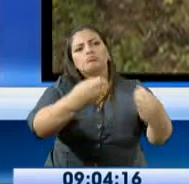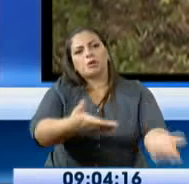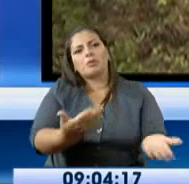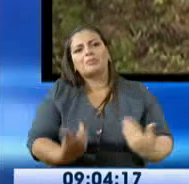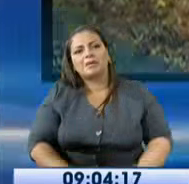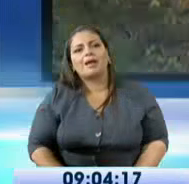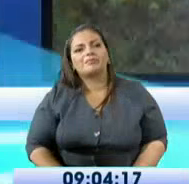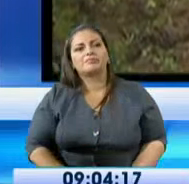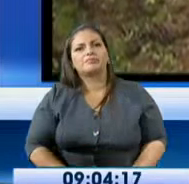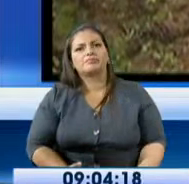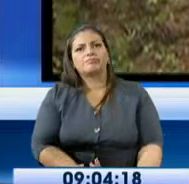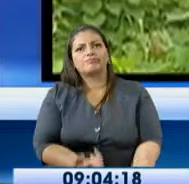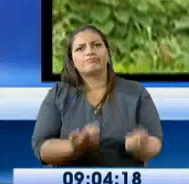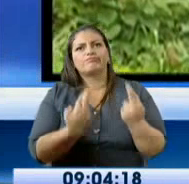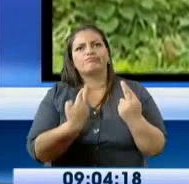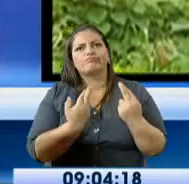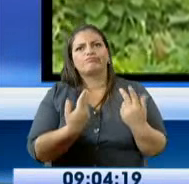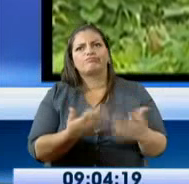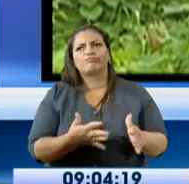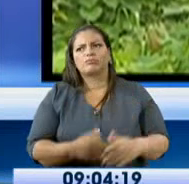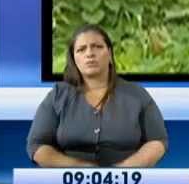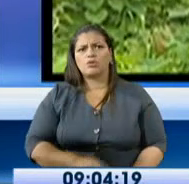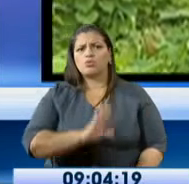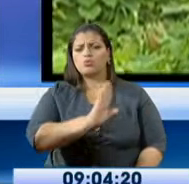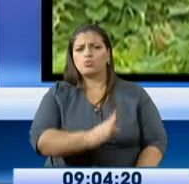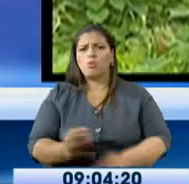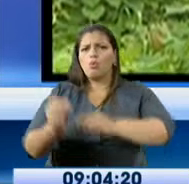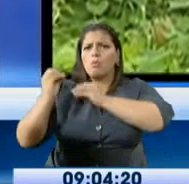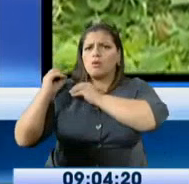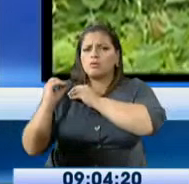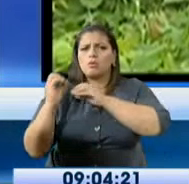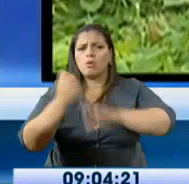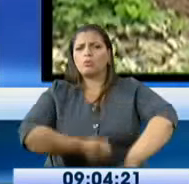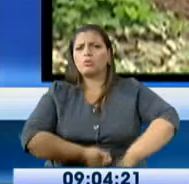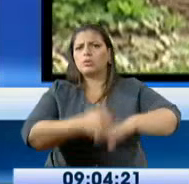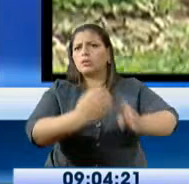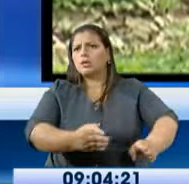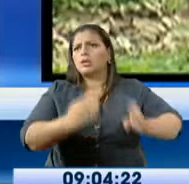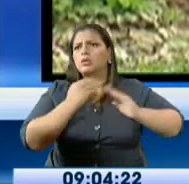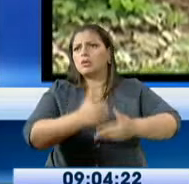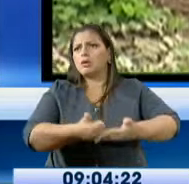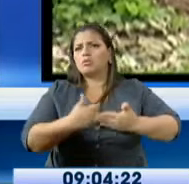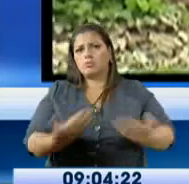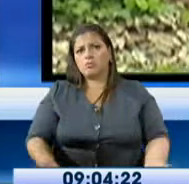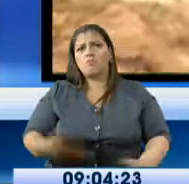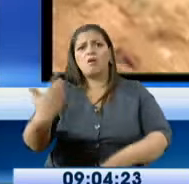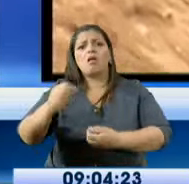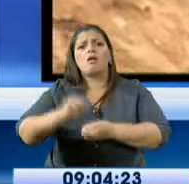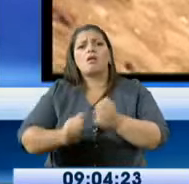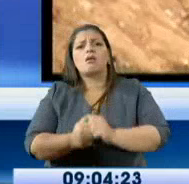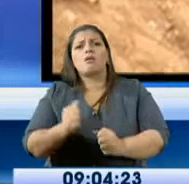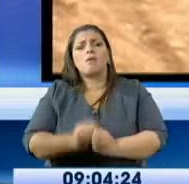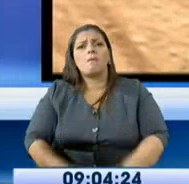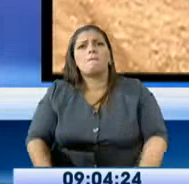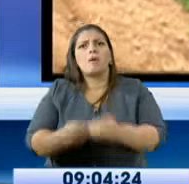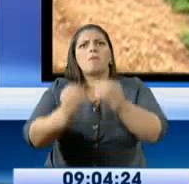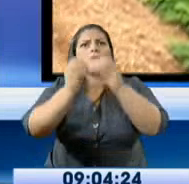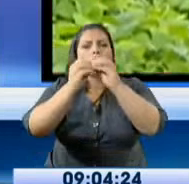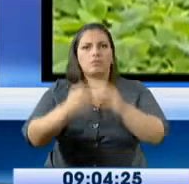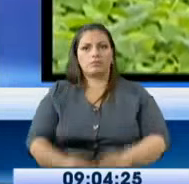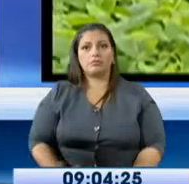hasta el momento. Es su obligación de venir a darnos solución para así prevenir, pues, lamentables tragedias que no debe de pasar. Nosotros desde el año